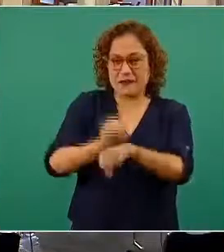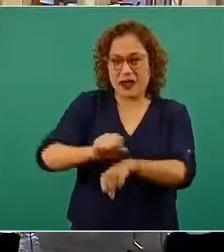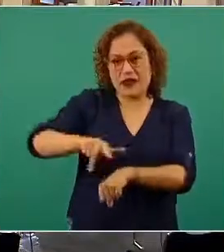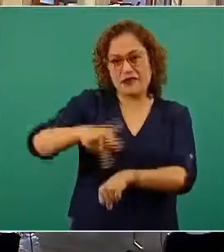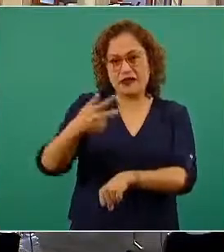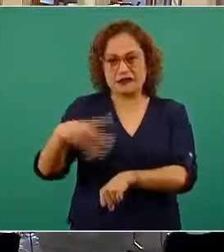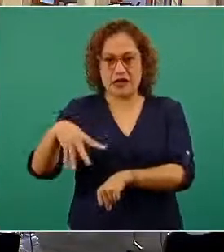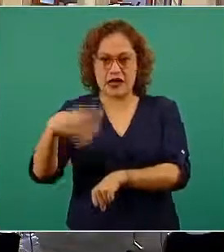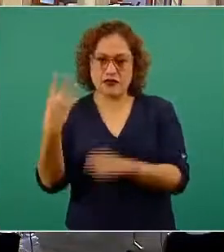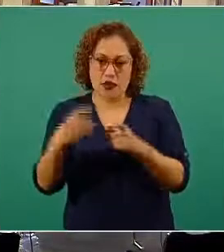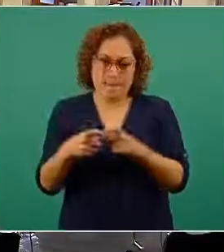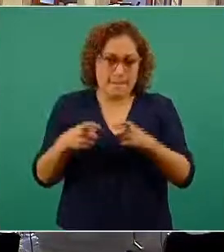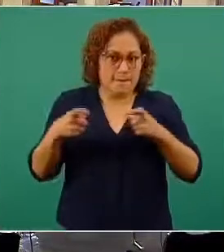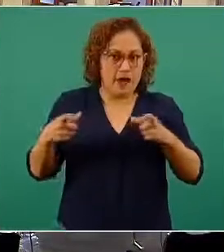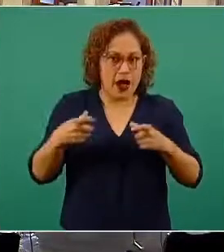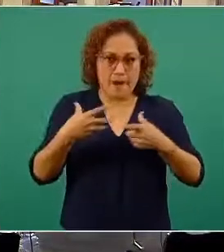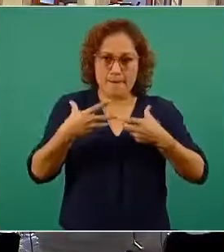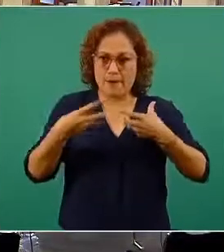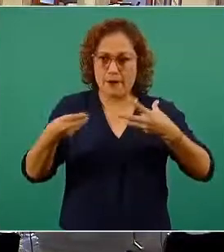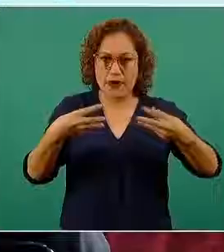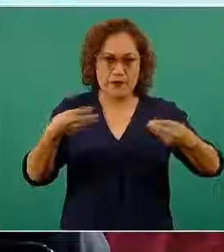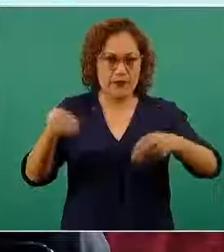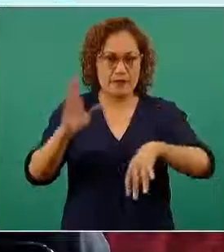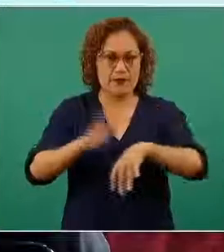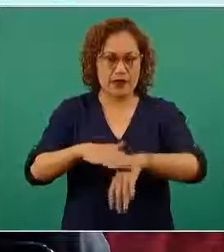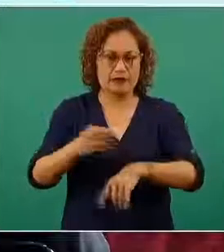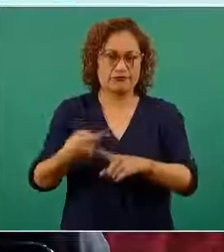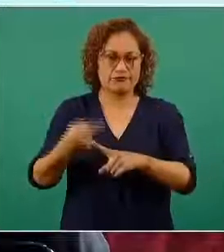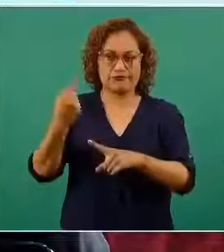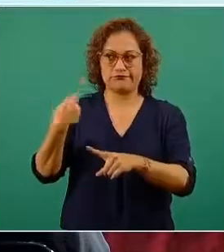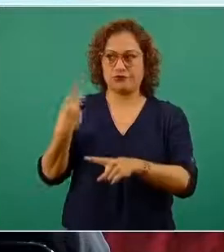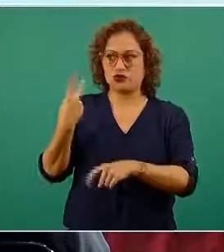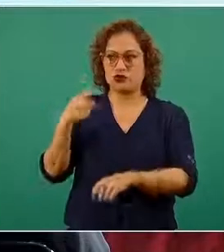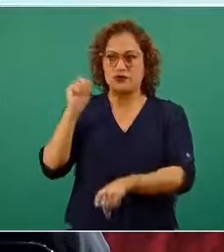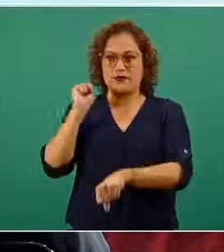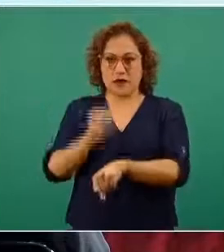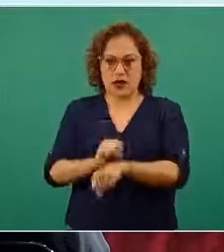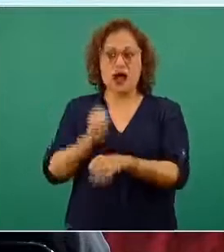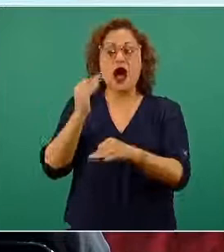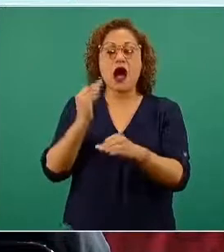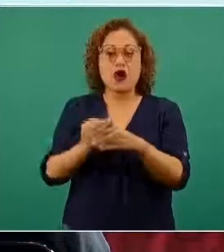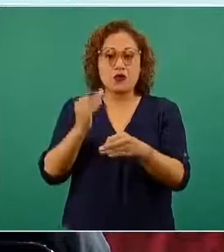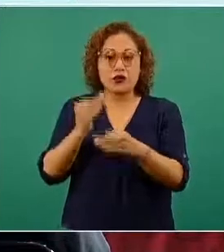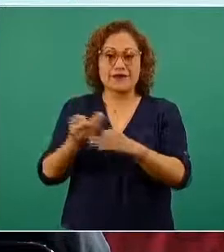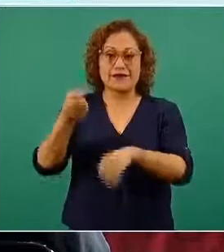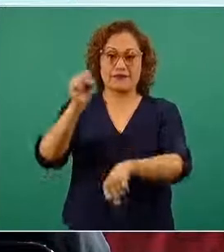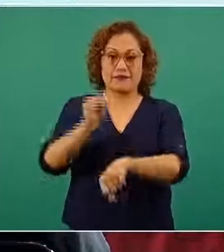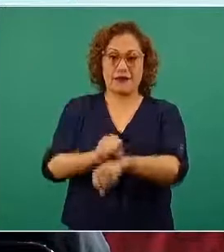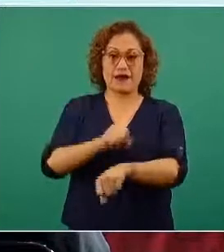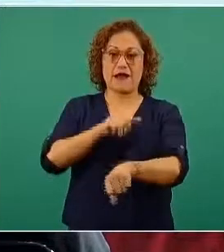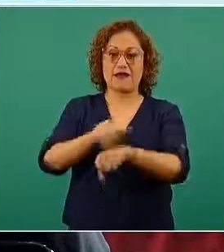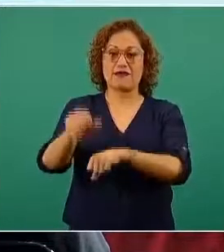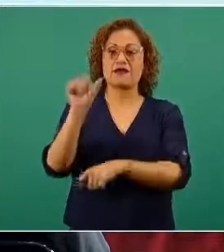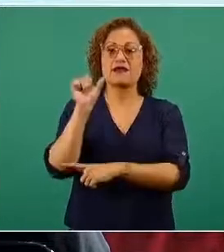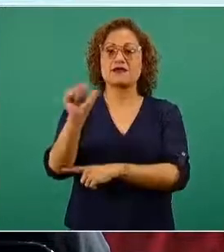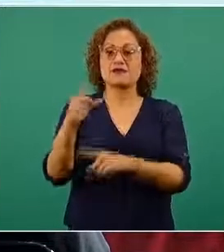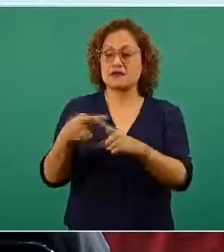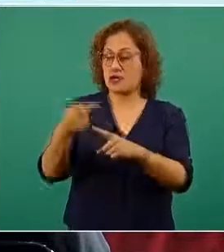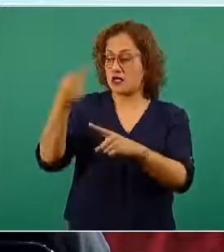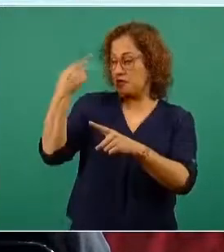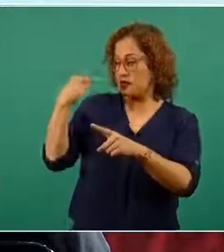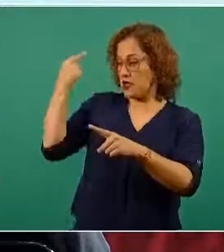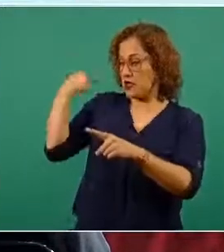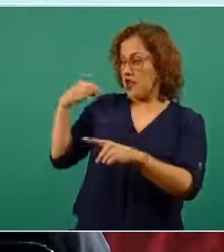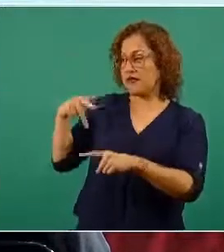recordando que la semana 14 sucedió hace 2 semanas, actualmente estamos cursando la semana 16, entonces 2 semanas después